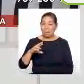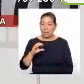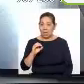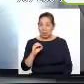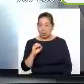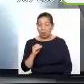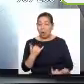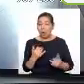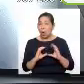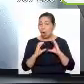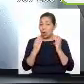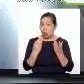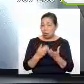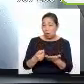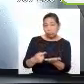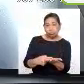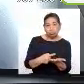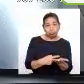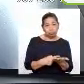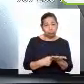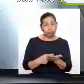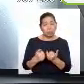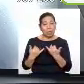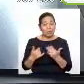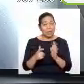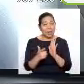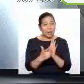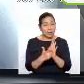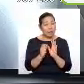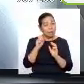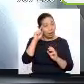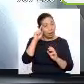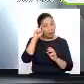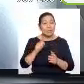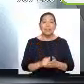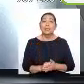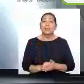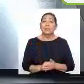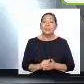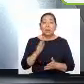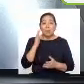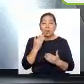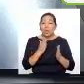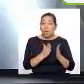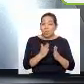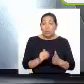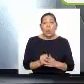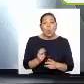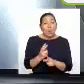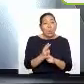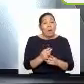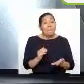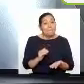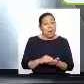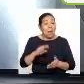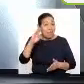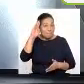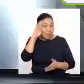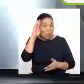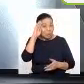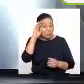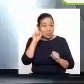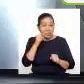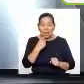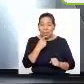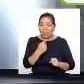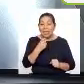pues, que hoy en el Congreso se debata a bien esta ley para crear la policía de orden y seguridad. Más policías, es lo que está